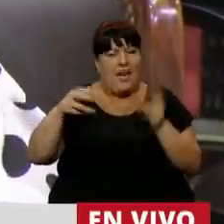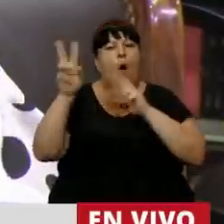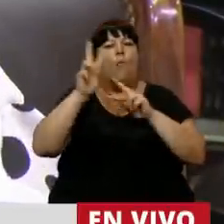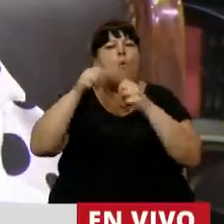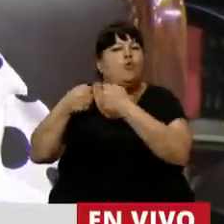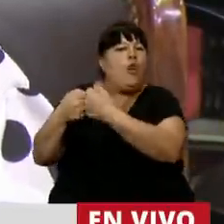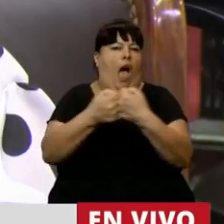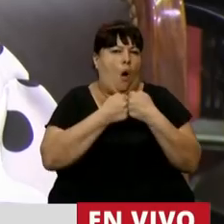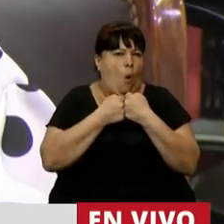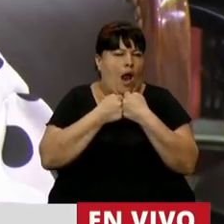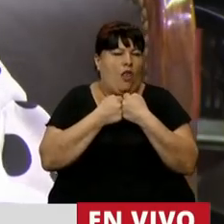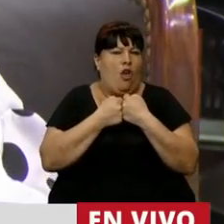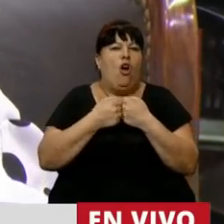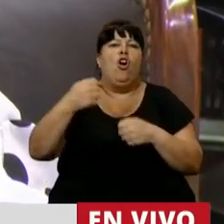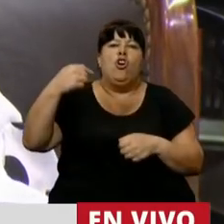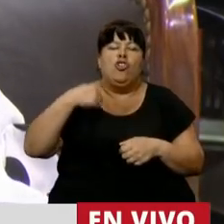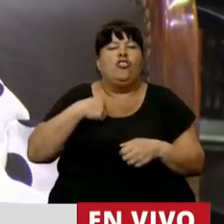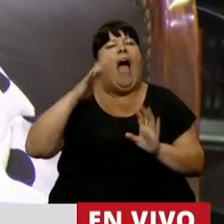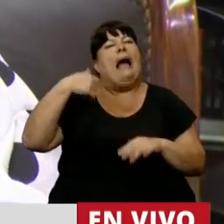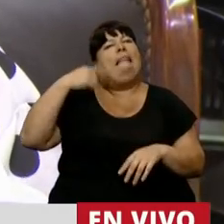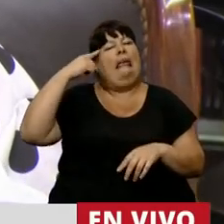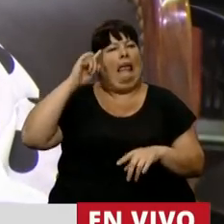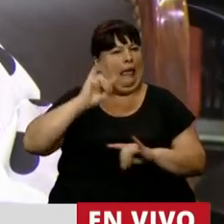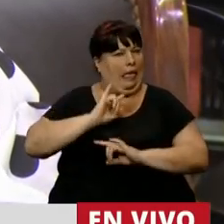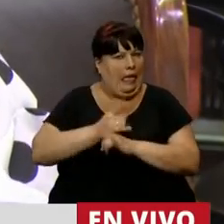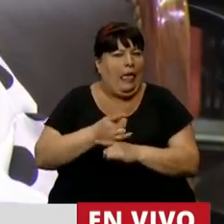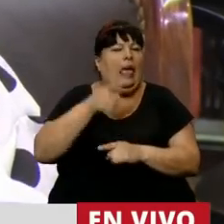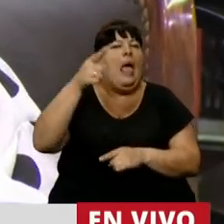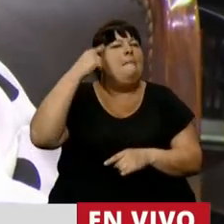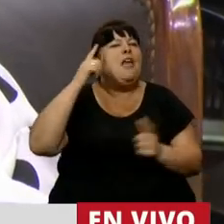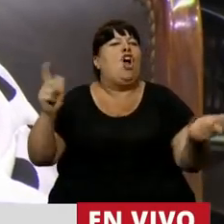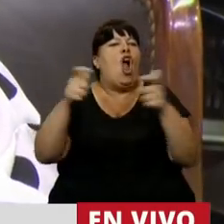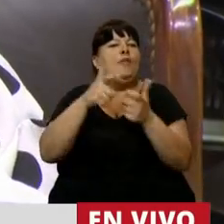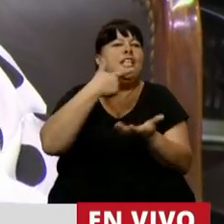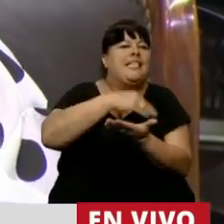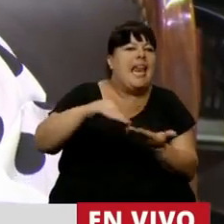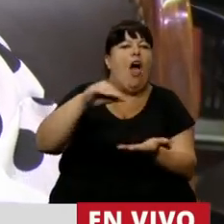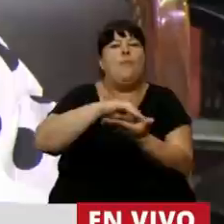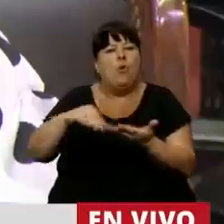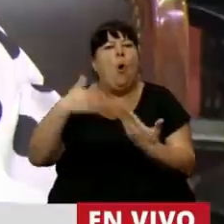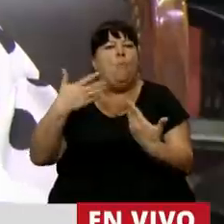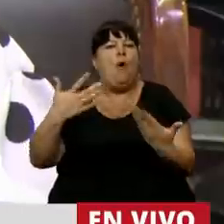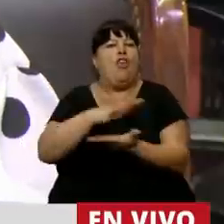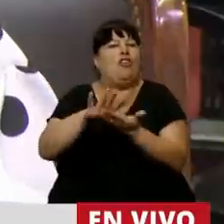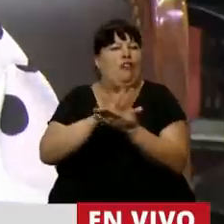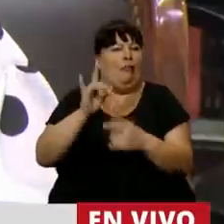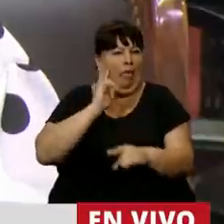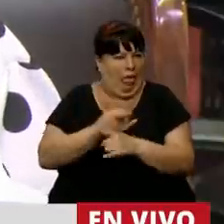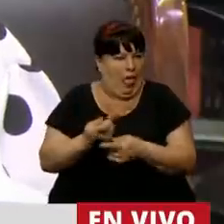buscando coincidencias. Y fui una incrédula en pensar que esa comisión bicameral podía dar